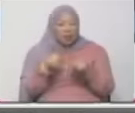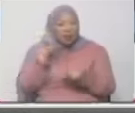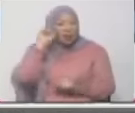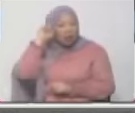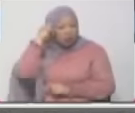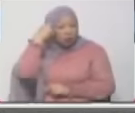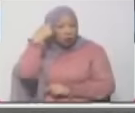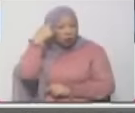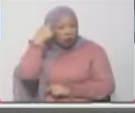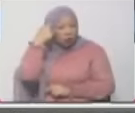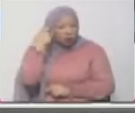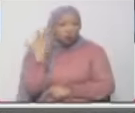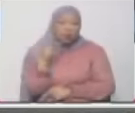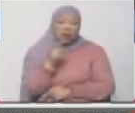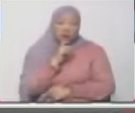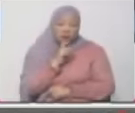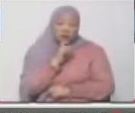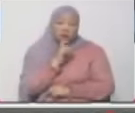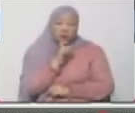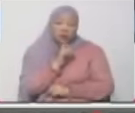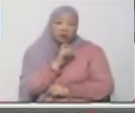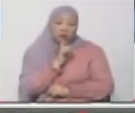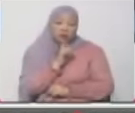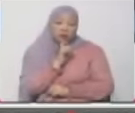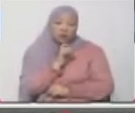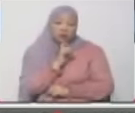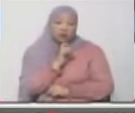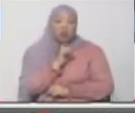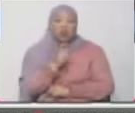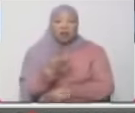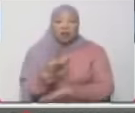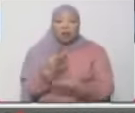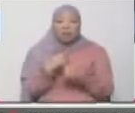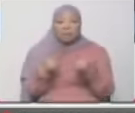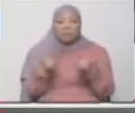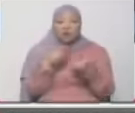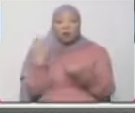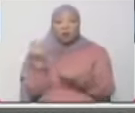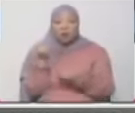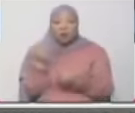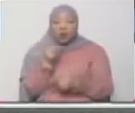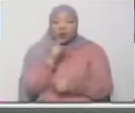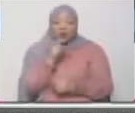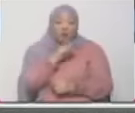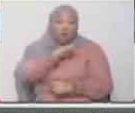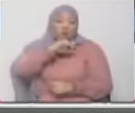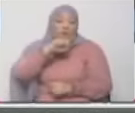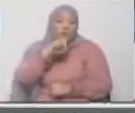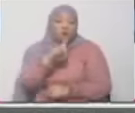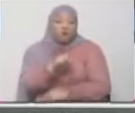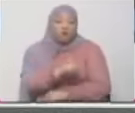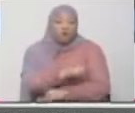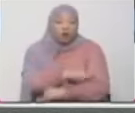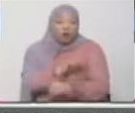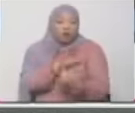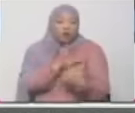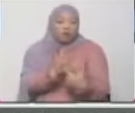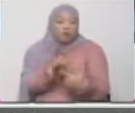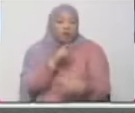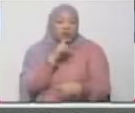tocó las rudas. Es la generación ruda que se enfrentó a